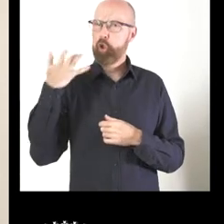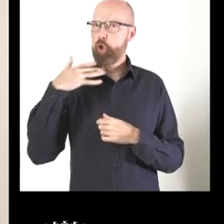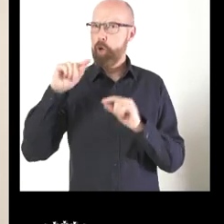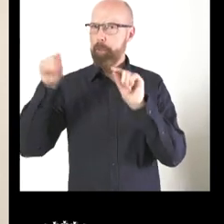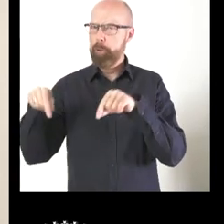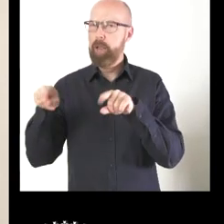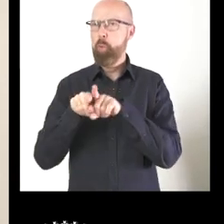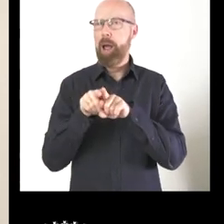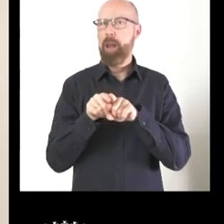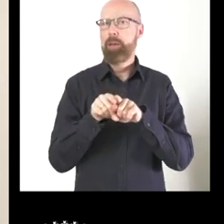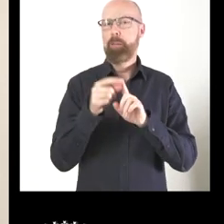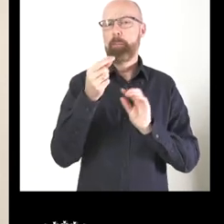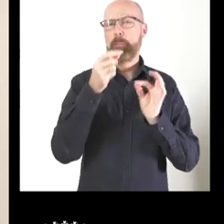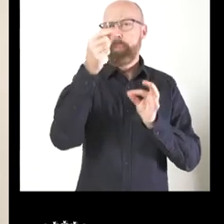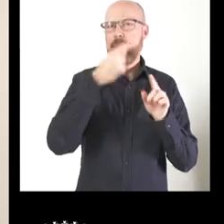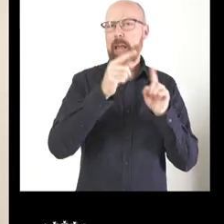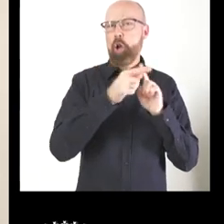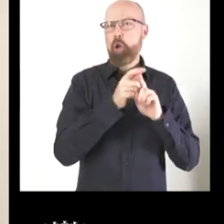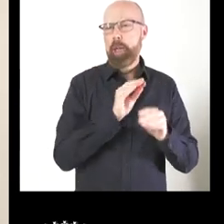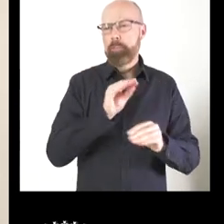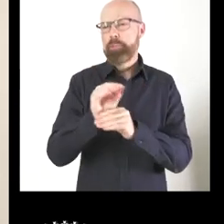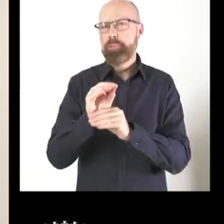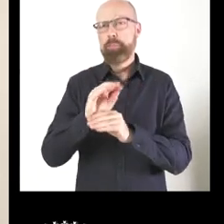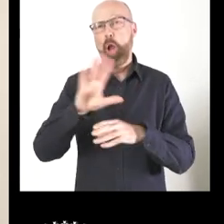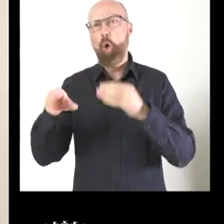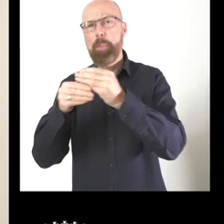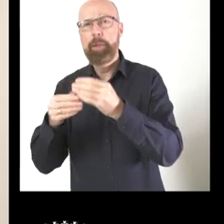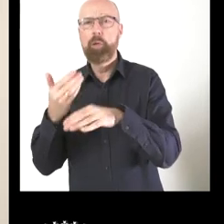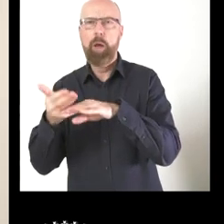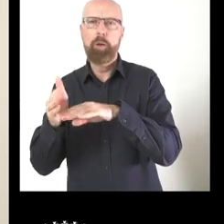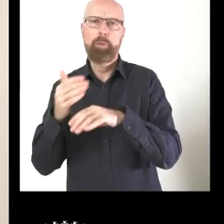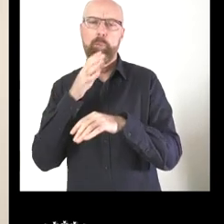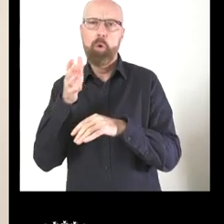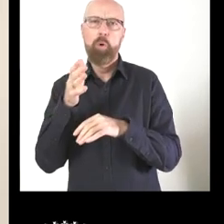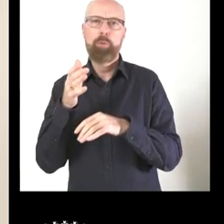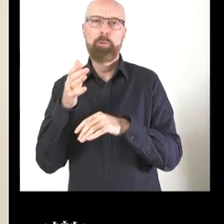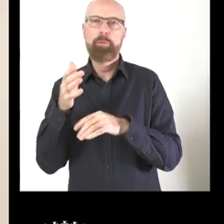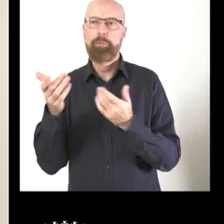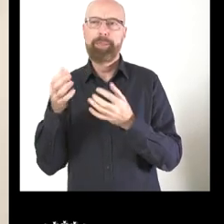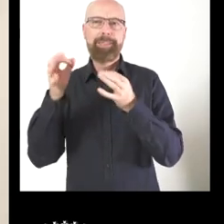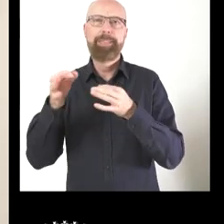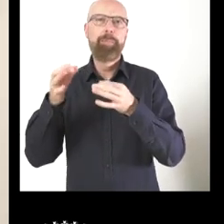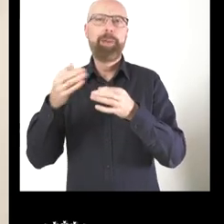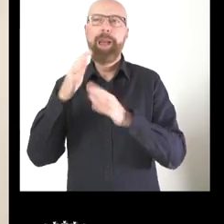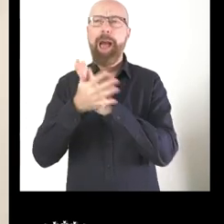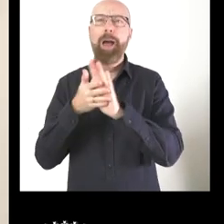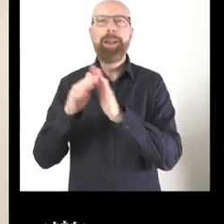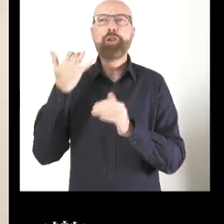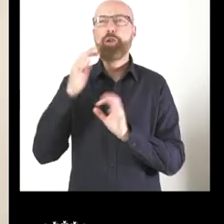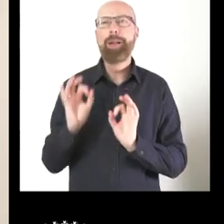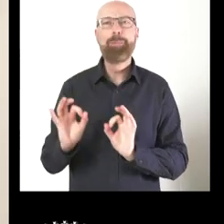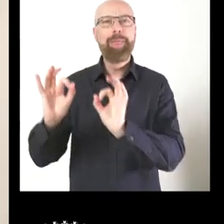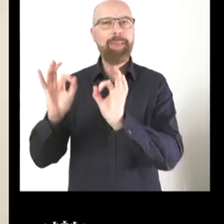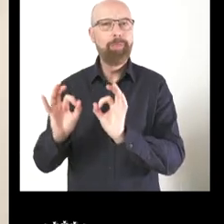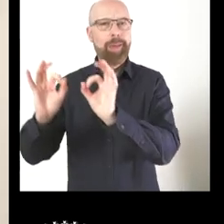porque siempre se habla de la singularidad y siempre que pregunto por esto me habla de las de